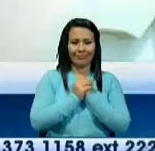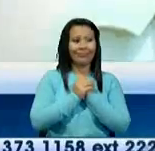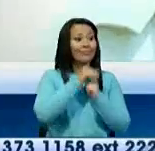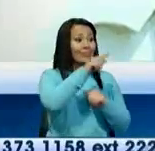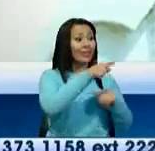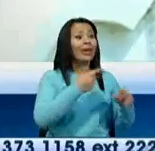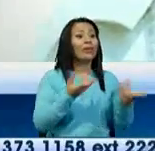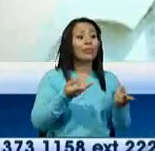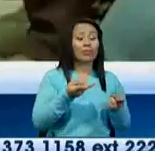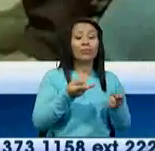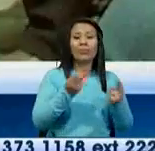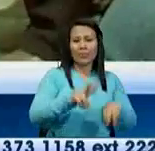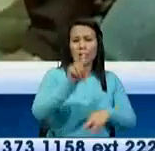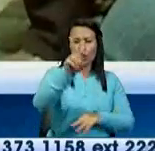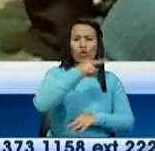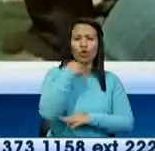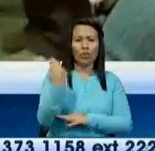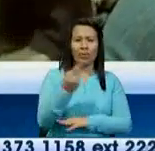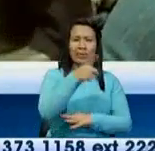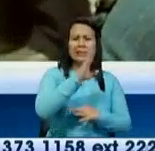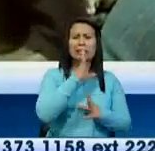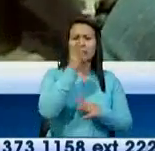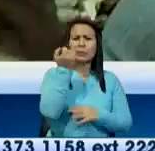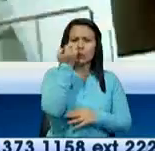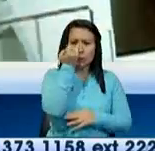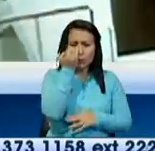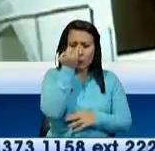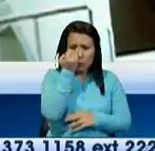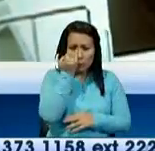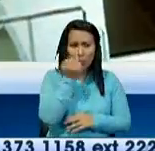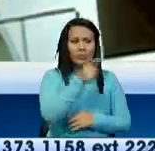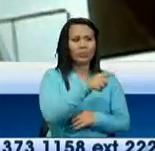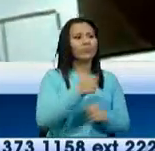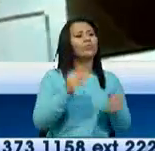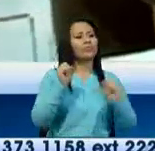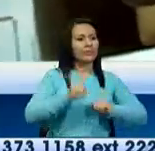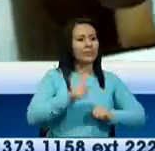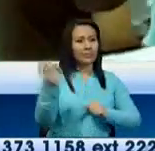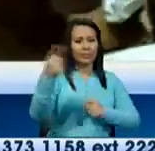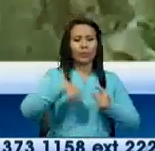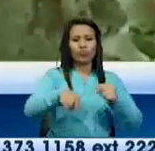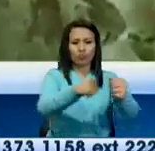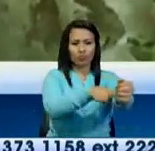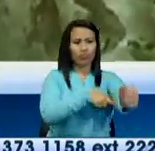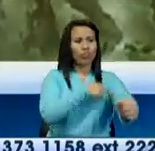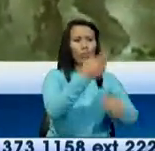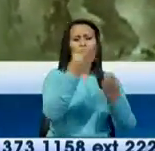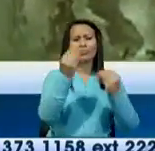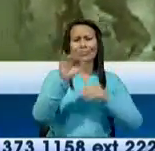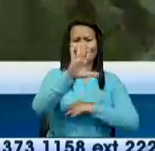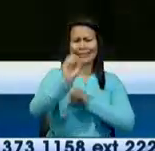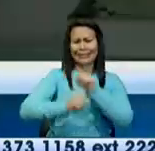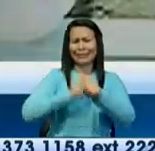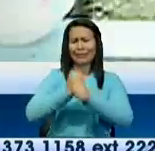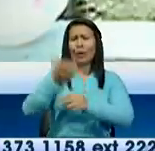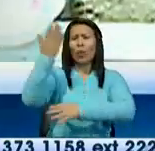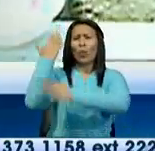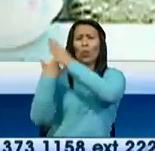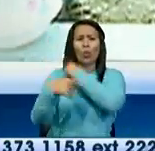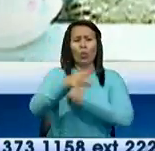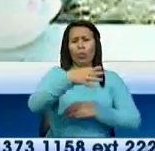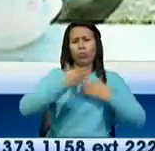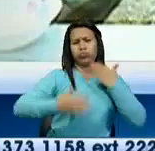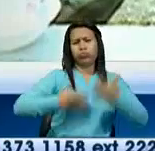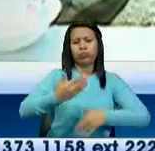Es común cada 2 de noviembre ver a centenares de personas de nacionalidad indígena practicar un ritual que nació hace más de 500 años. A los